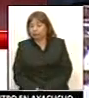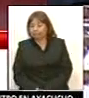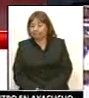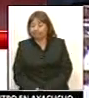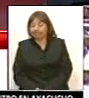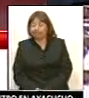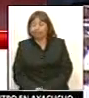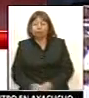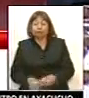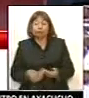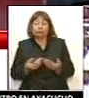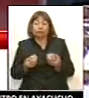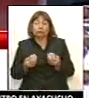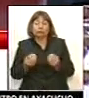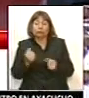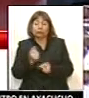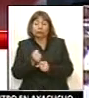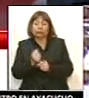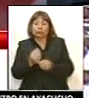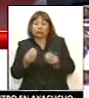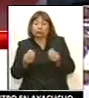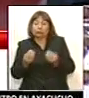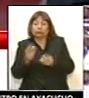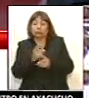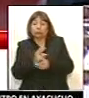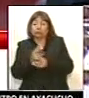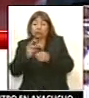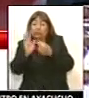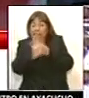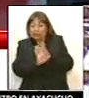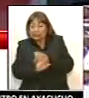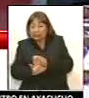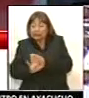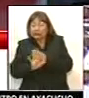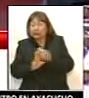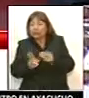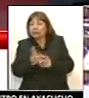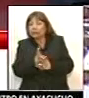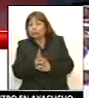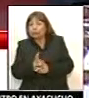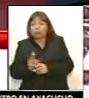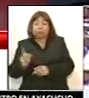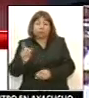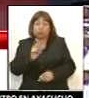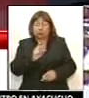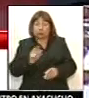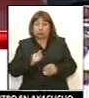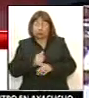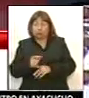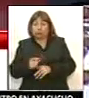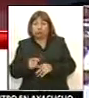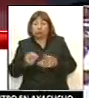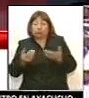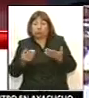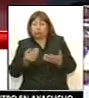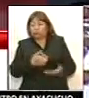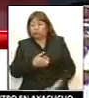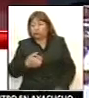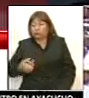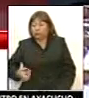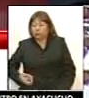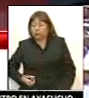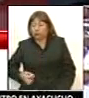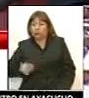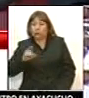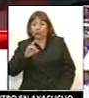¿Cómo los trabajamos? ¿Cómo protegemos los derechos de esas personas y cómo contribuimos a que no se vean afectados? La esposa del presidente Obama usó